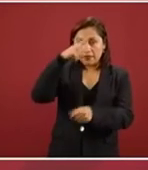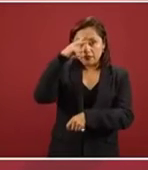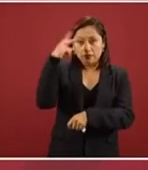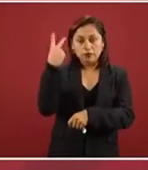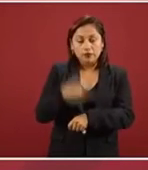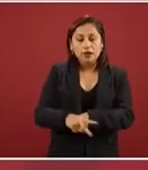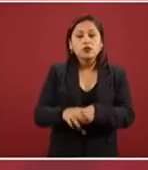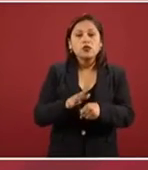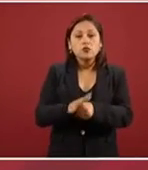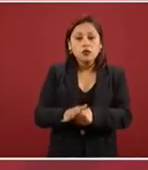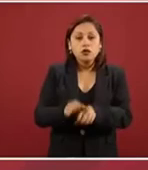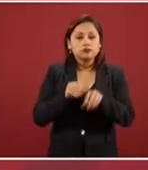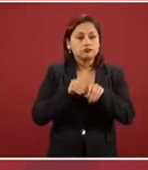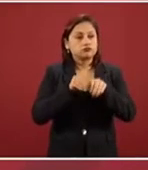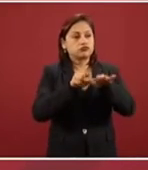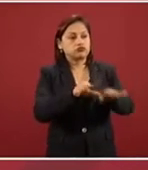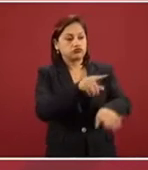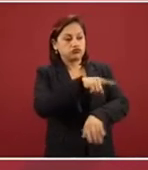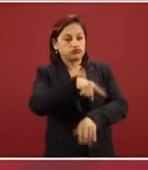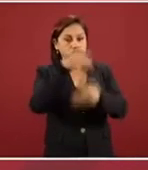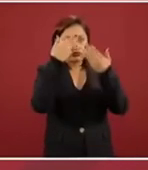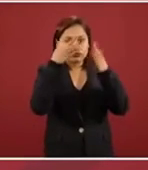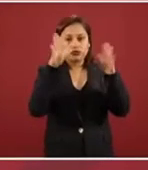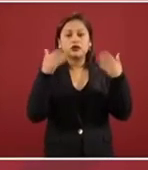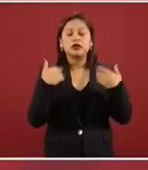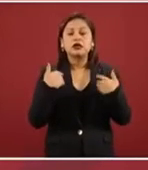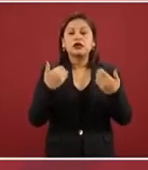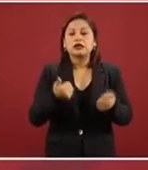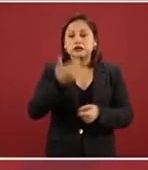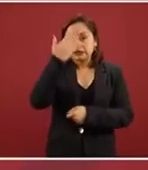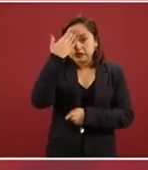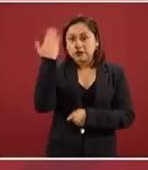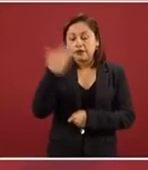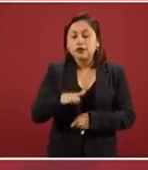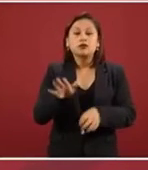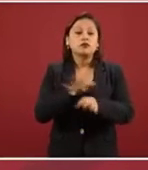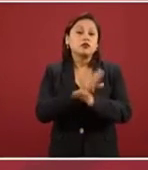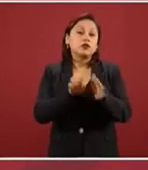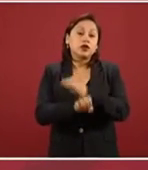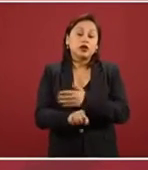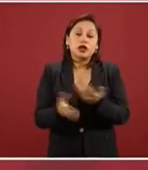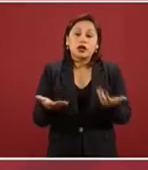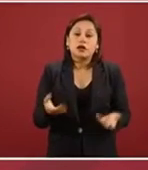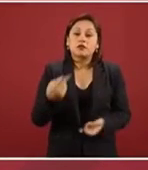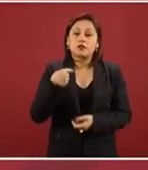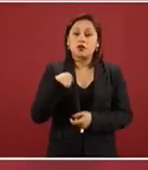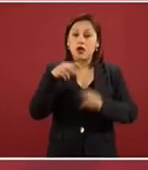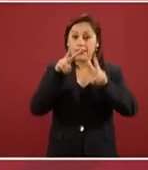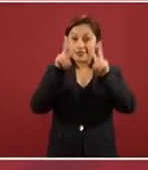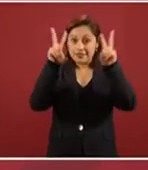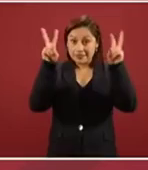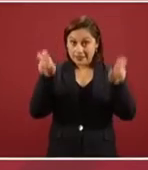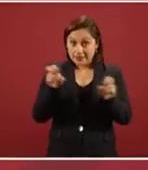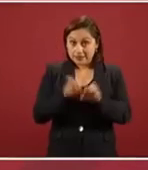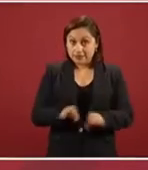temas que son importantes. Yo voy a las giras y me